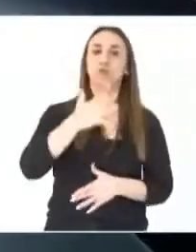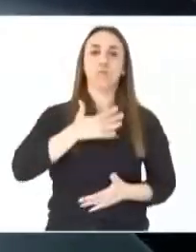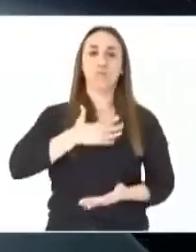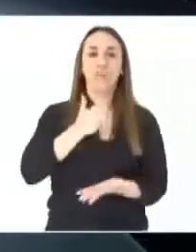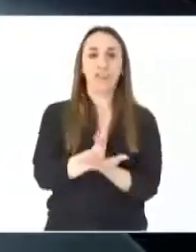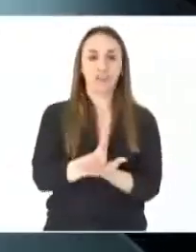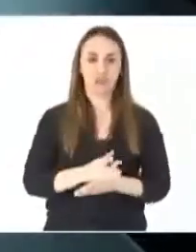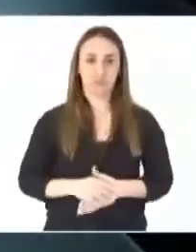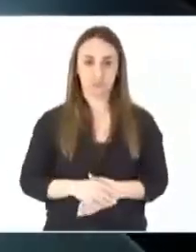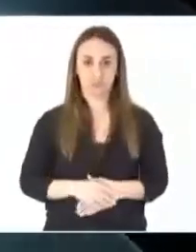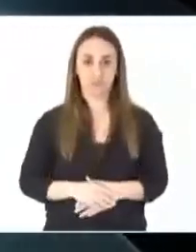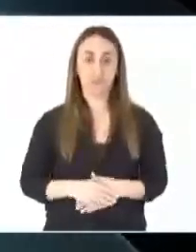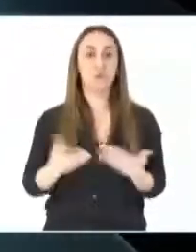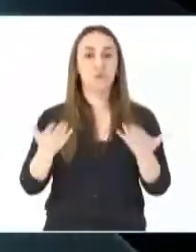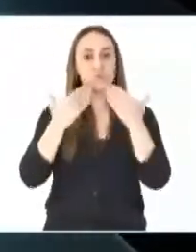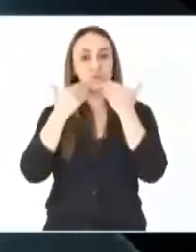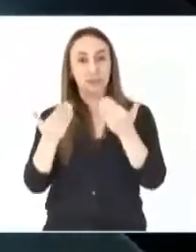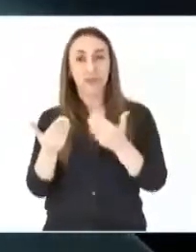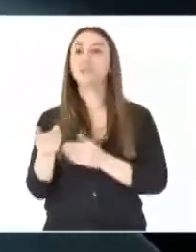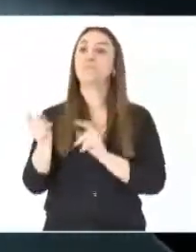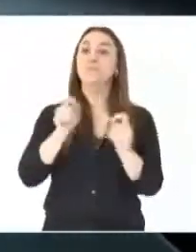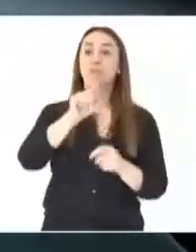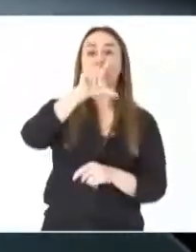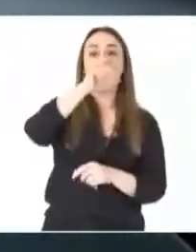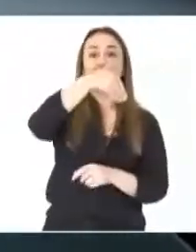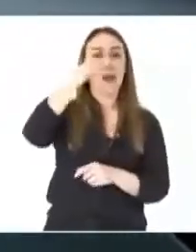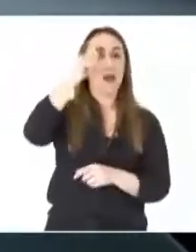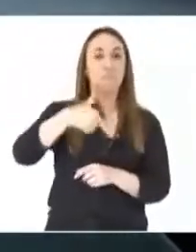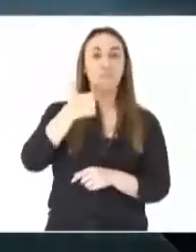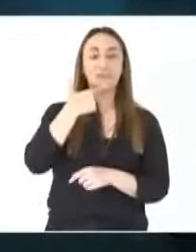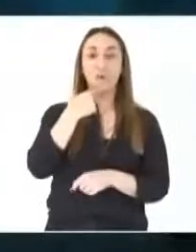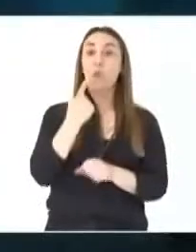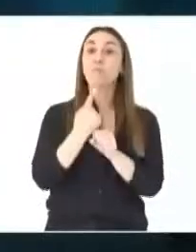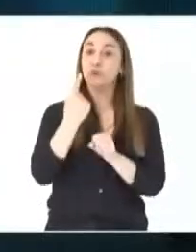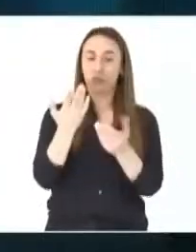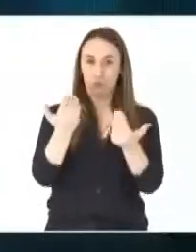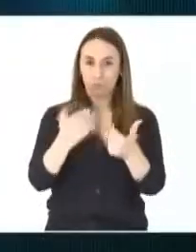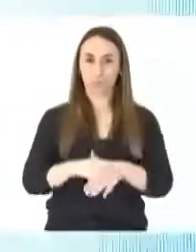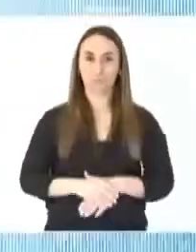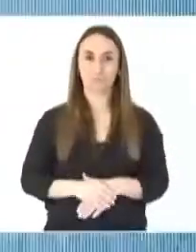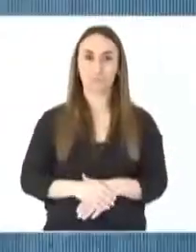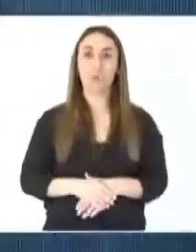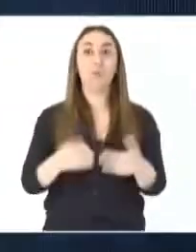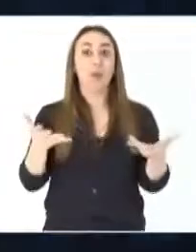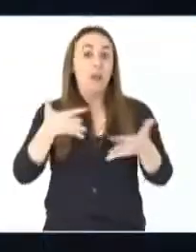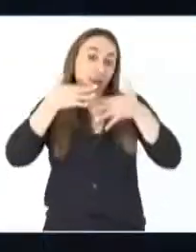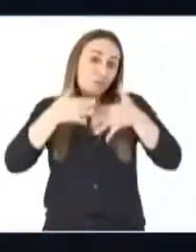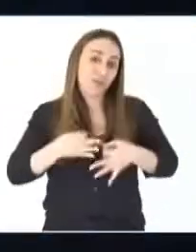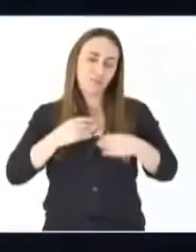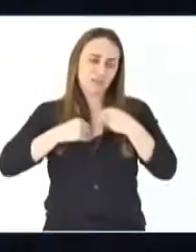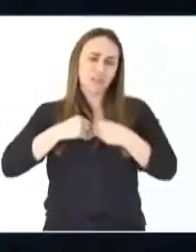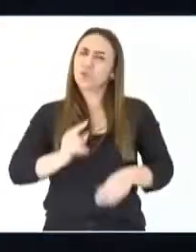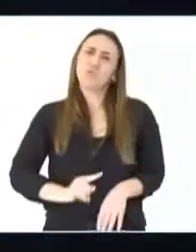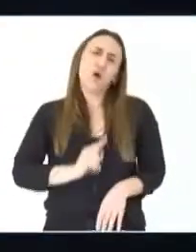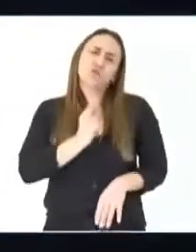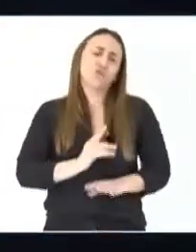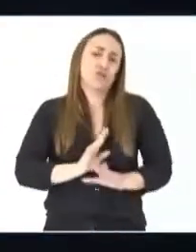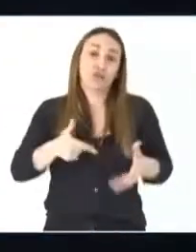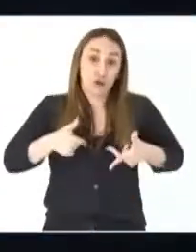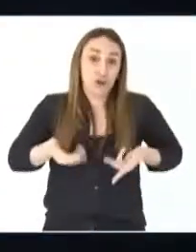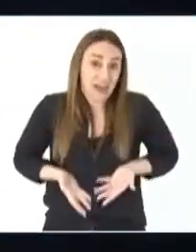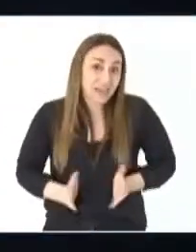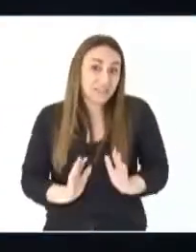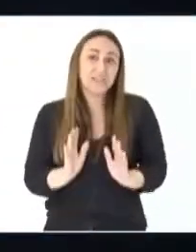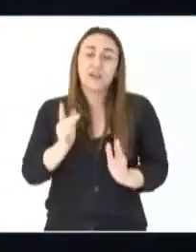Ahora es el momento del cierre de Matías Lamens en un minuto. Tiempo. Bueno, la verdad que yo estoy muy orgulloso de ser porteño. Nací,